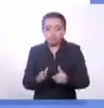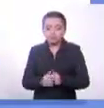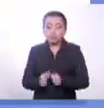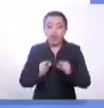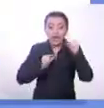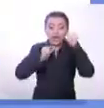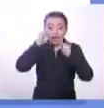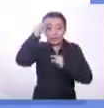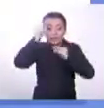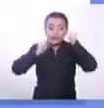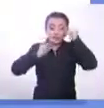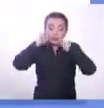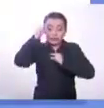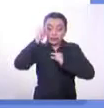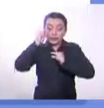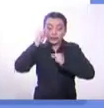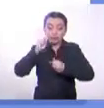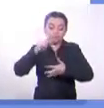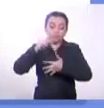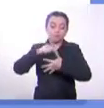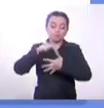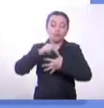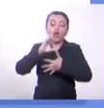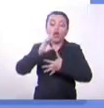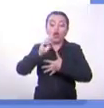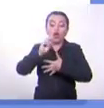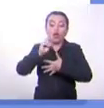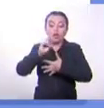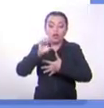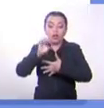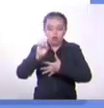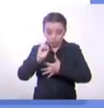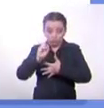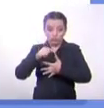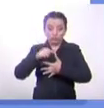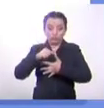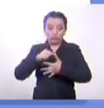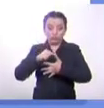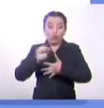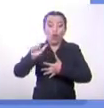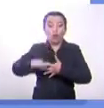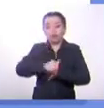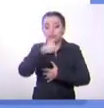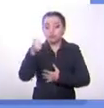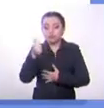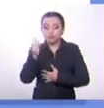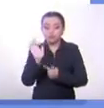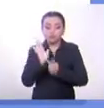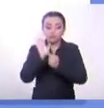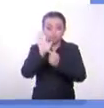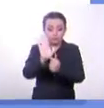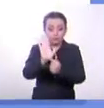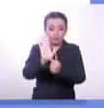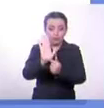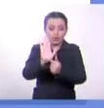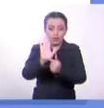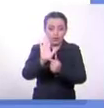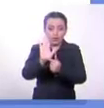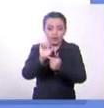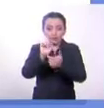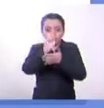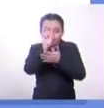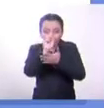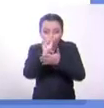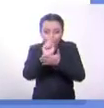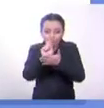gestos, puede ser también a partir de imágenes o símbolos. Entonces, también puede ser así.